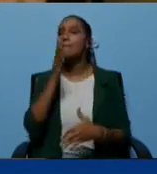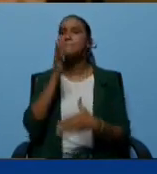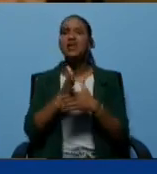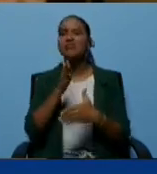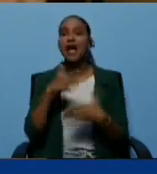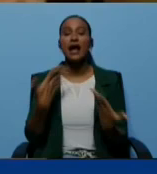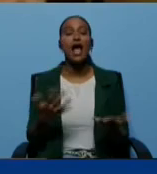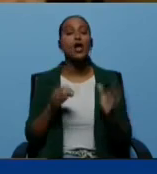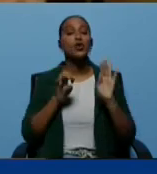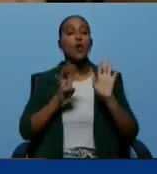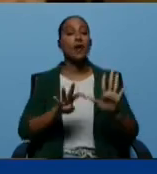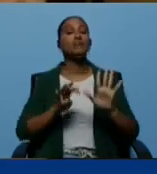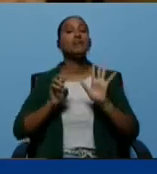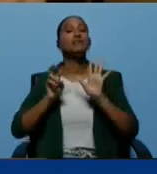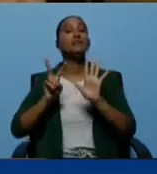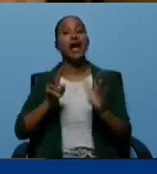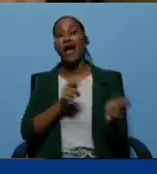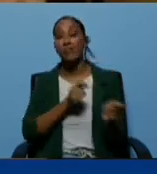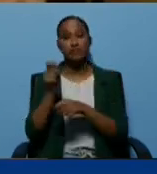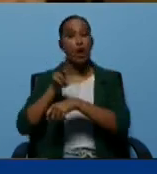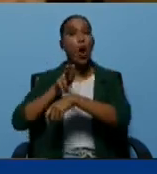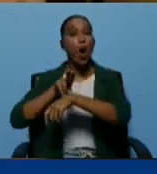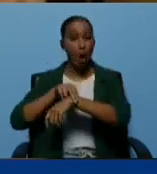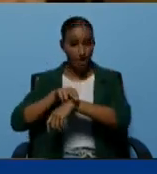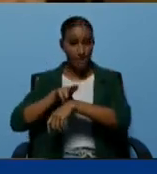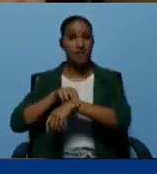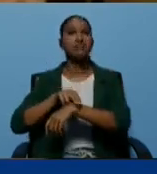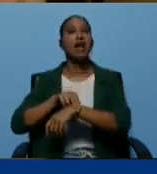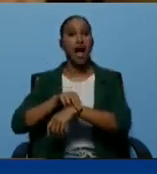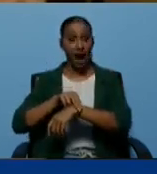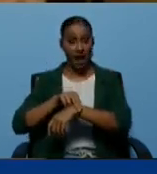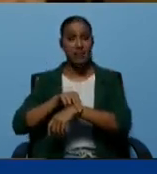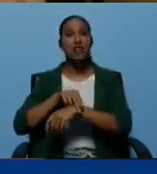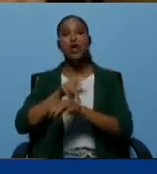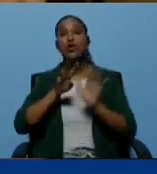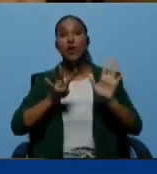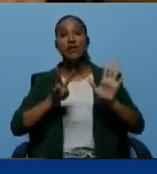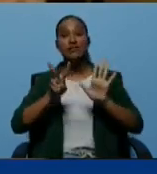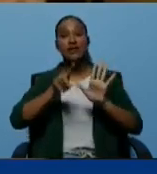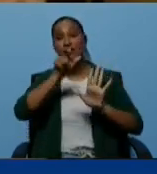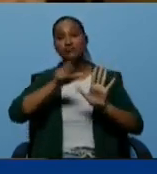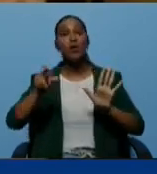97 heridos pertenecen a los cuerpos de seguridad del Estado.